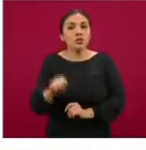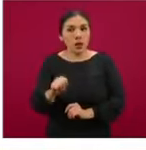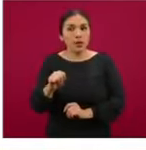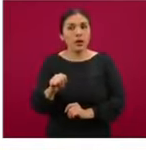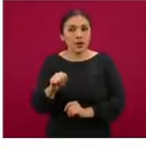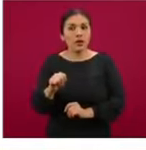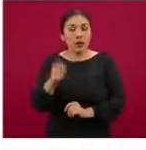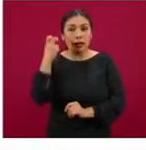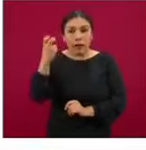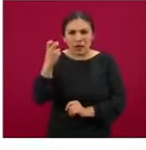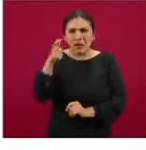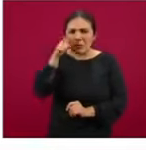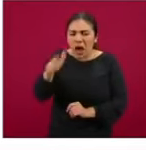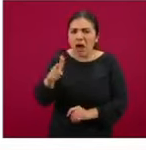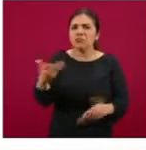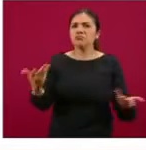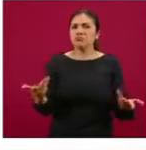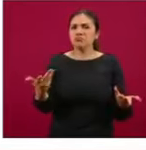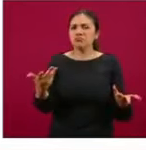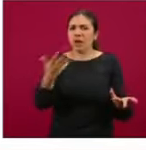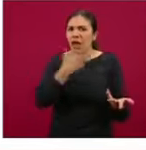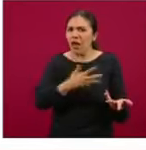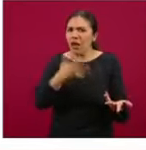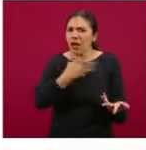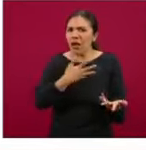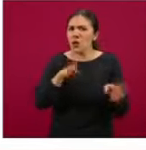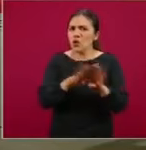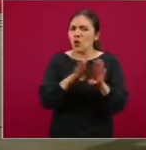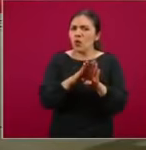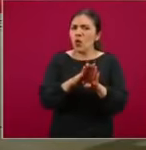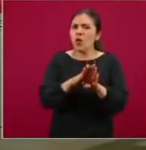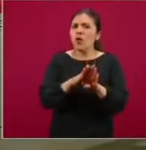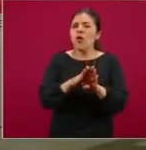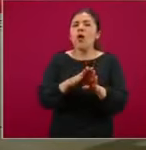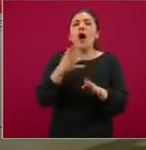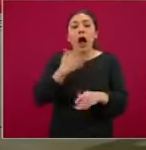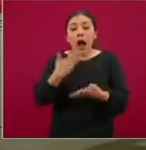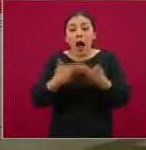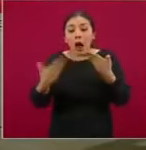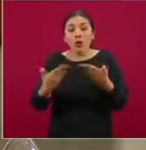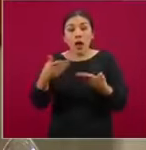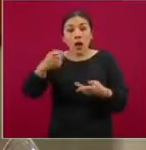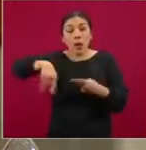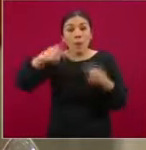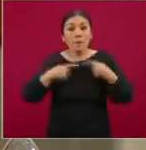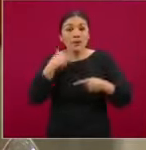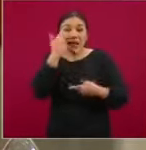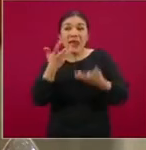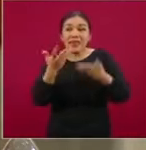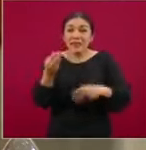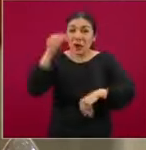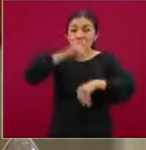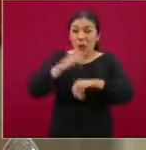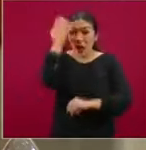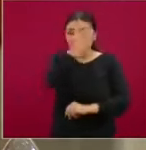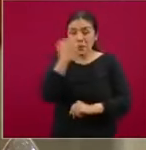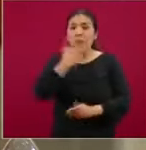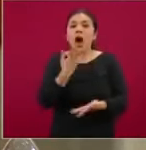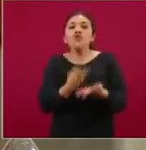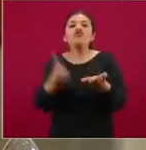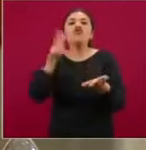18.929. Esto significa que los sustentantes tendrán el doble de posibilidades de poder